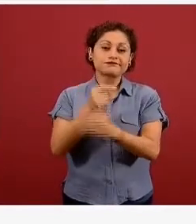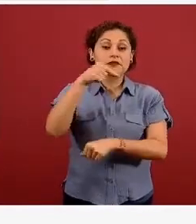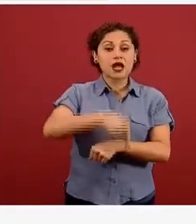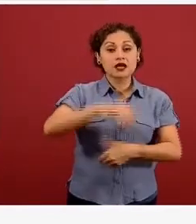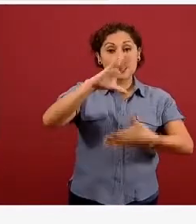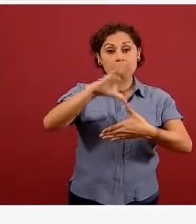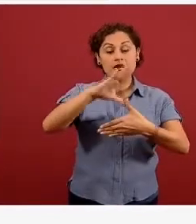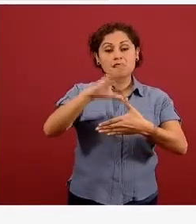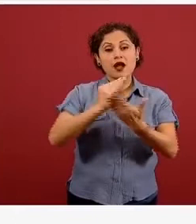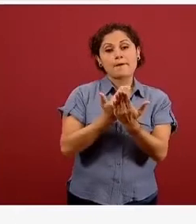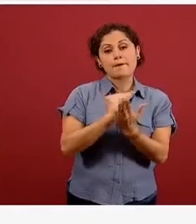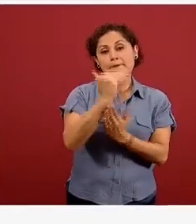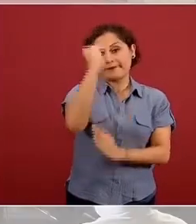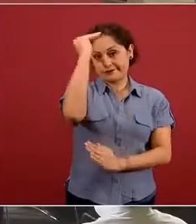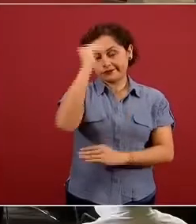vamos en ascenso.